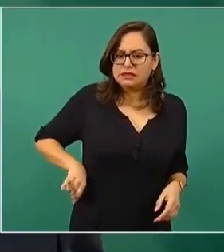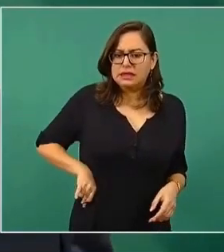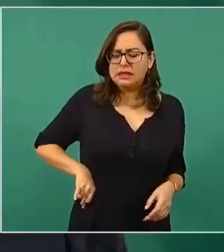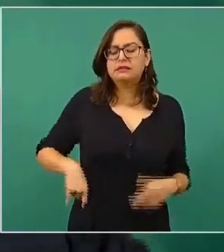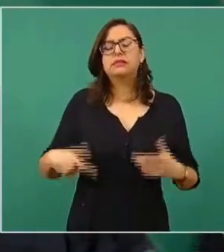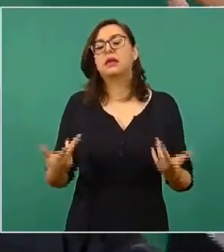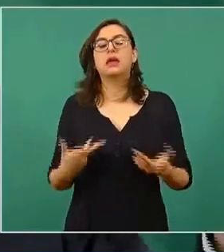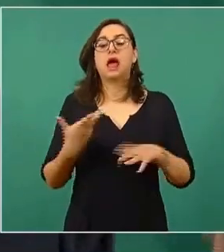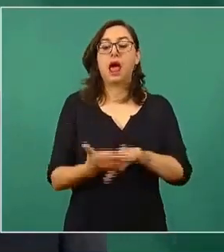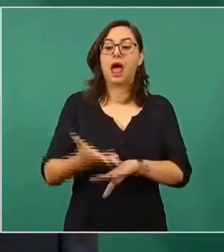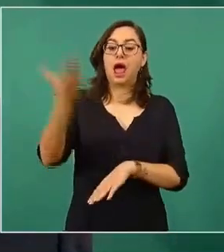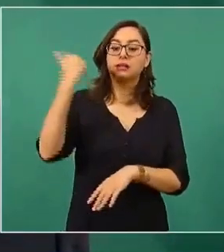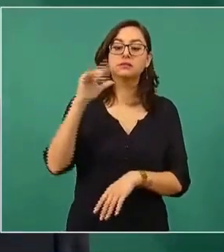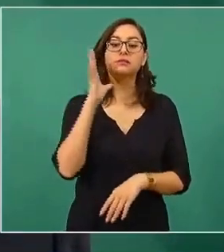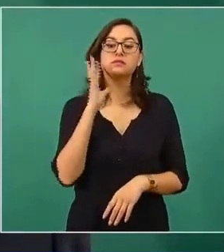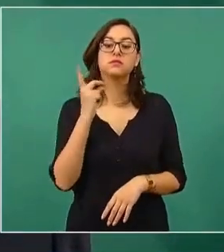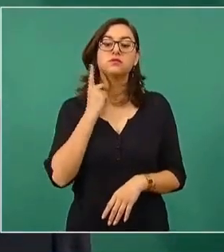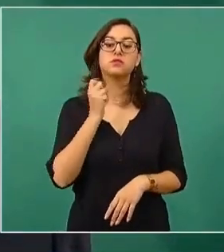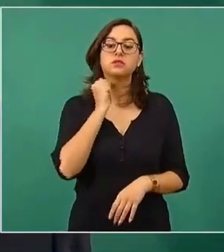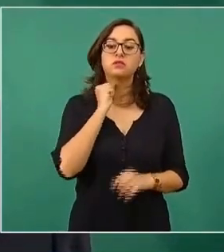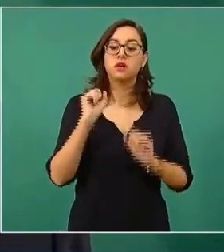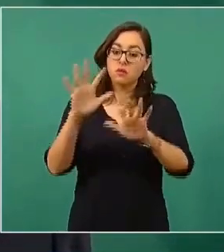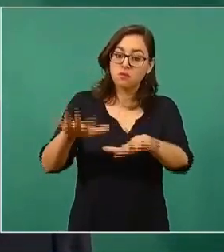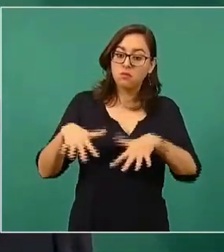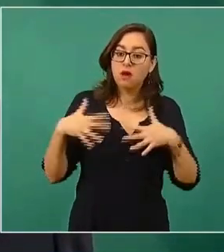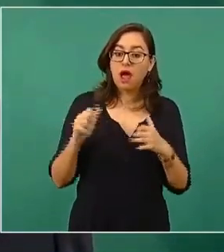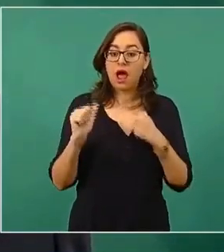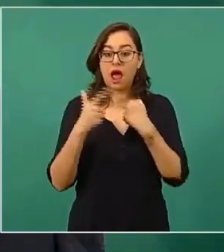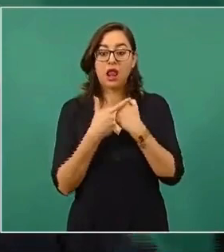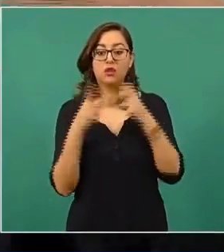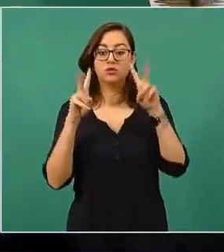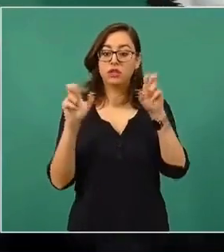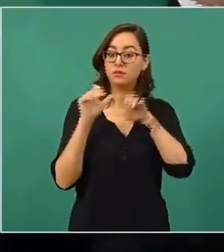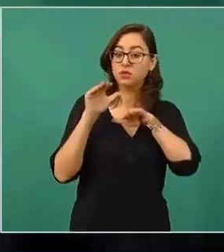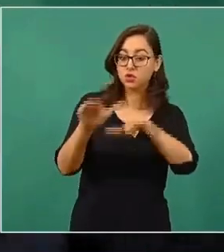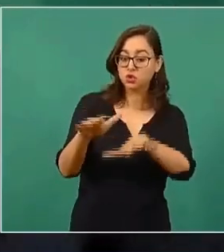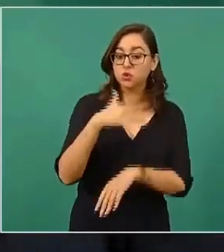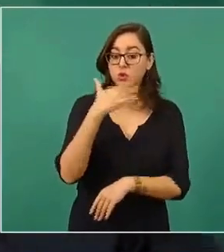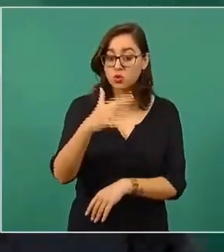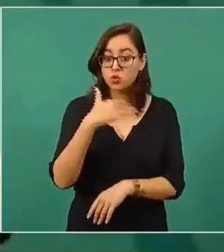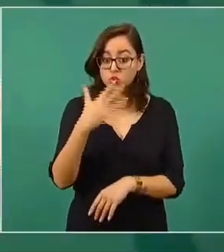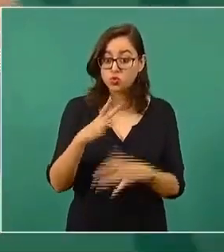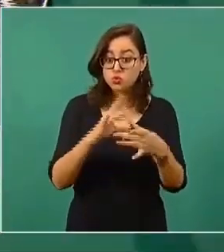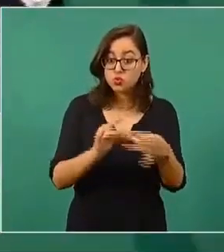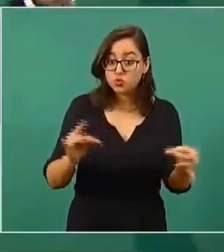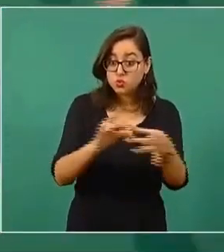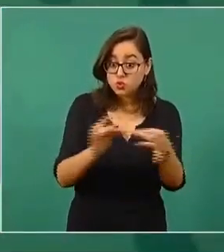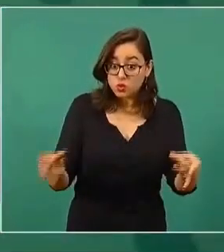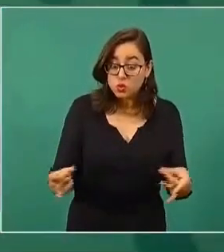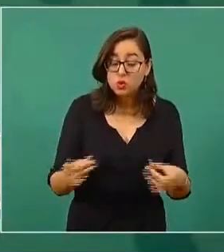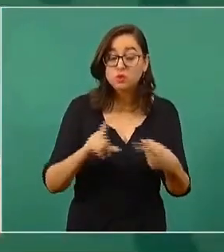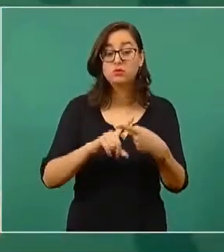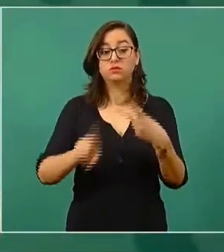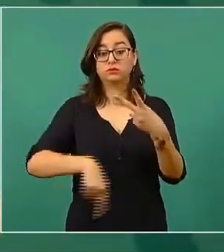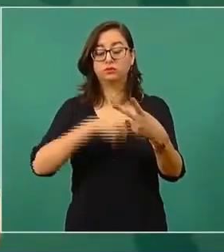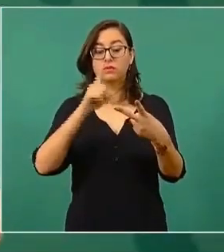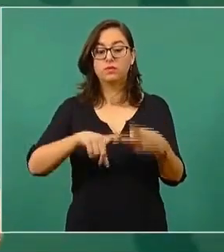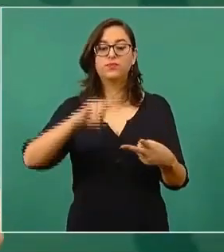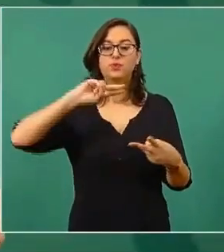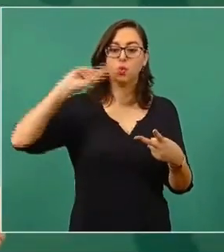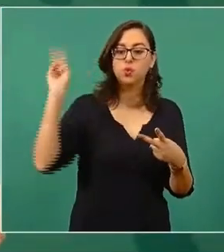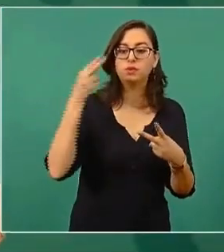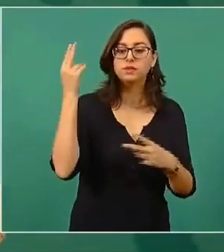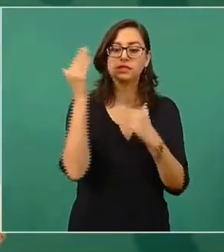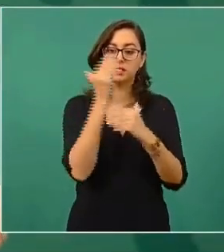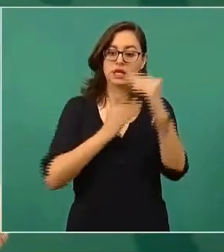Si en el Congreso hablaban de corrupción, si en la academia, en las universidades